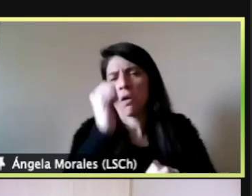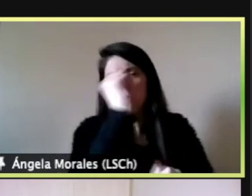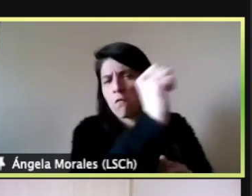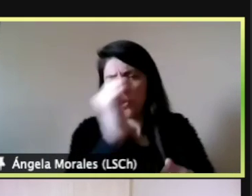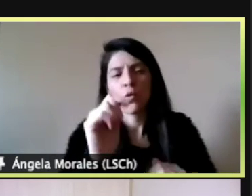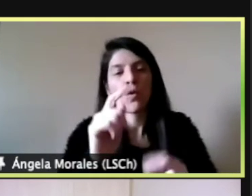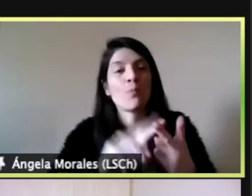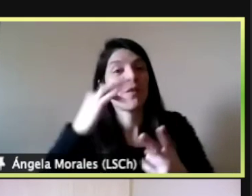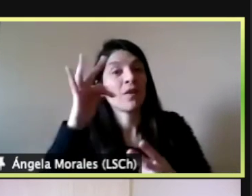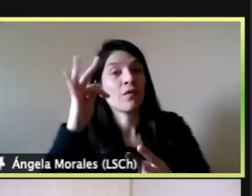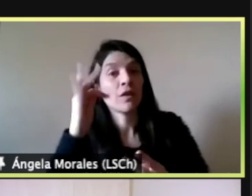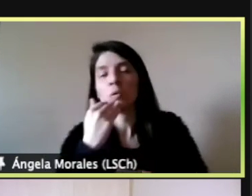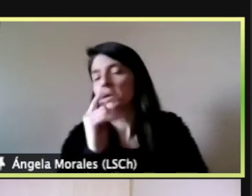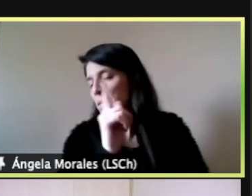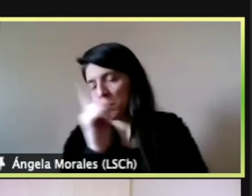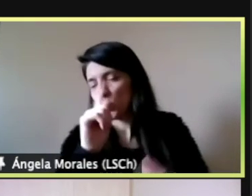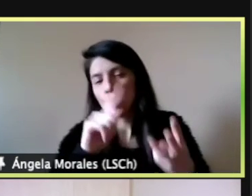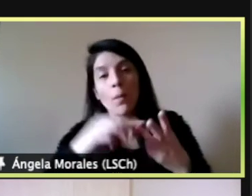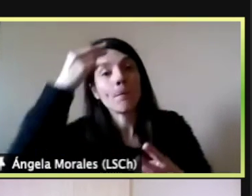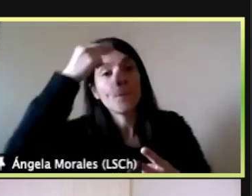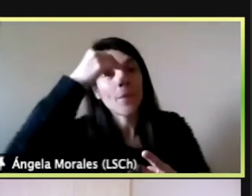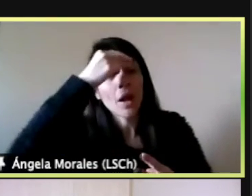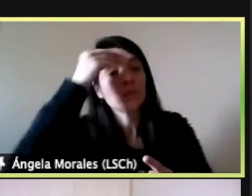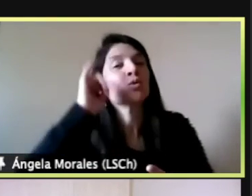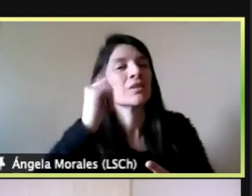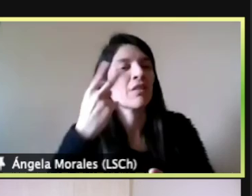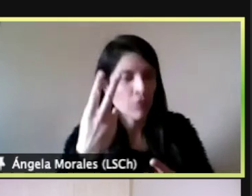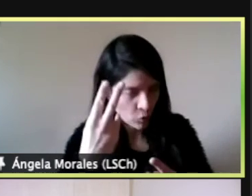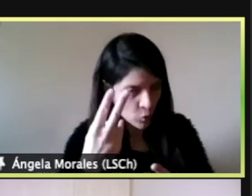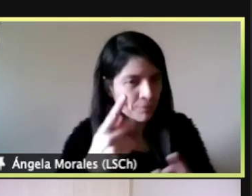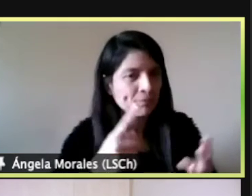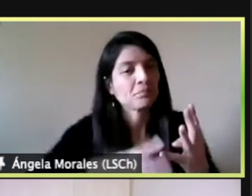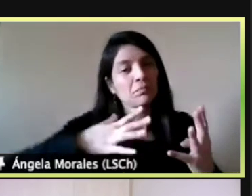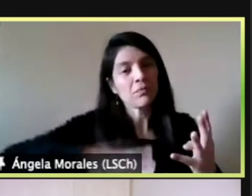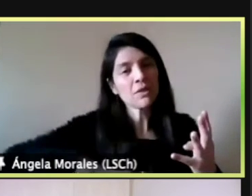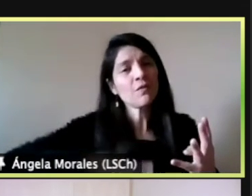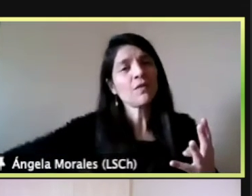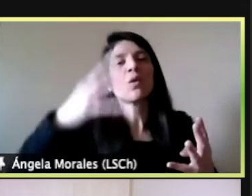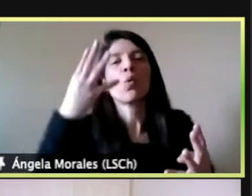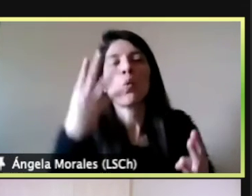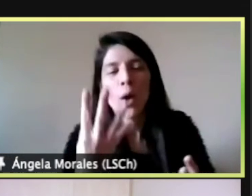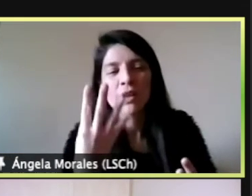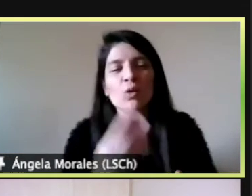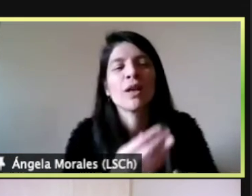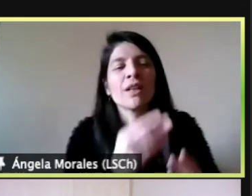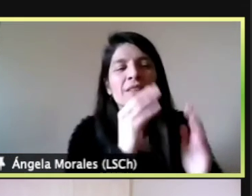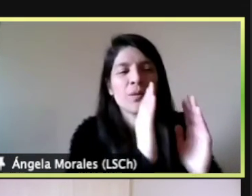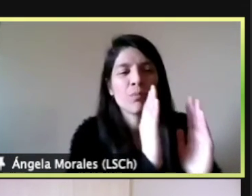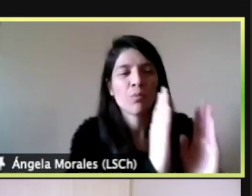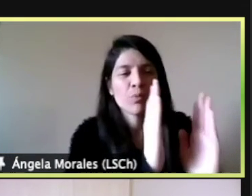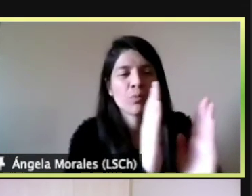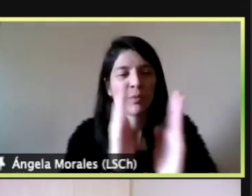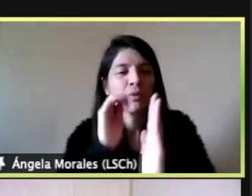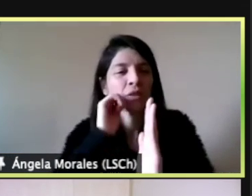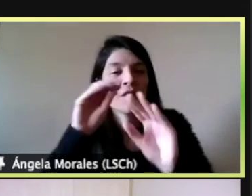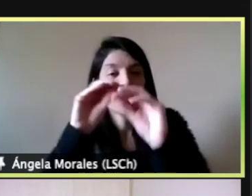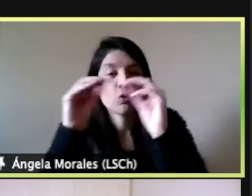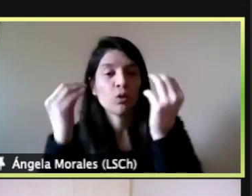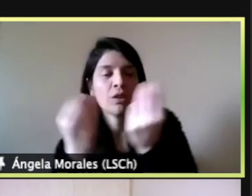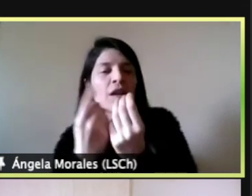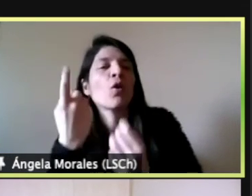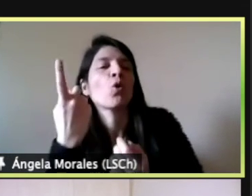En marzo hubieron 2, en abril hubieron 4 y así. En total hubieron 11. Y yo también entonces podría